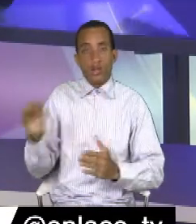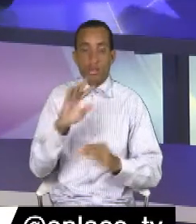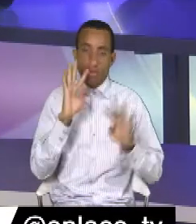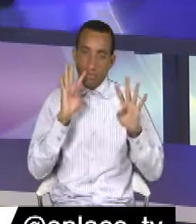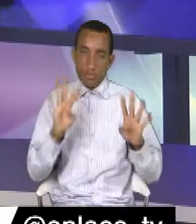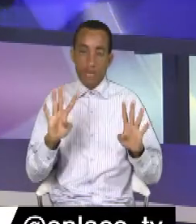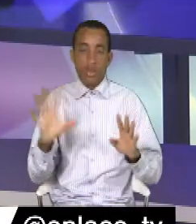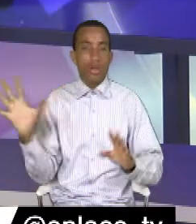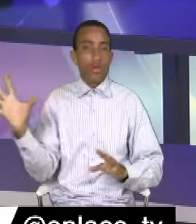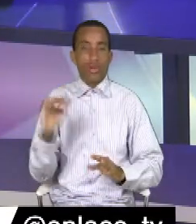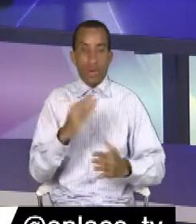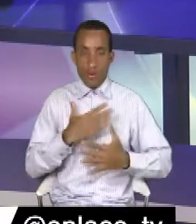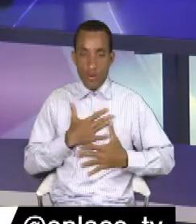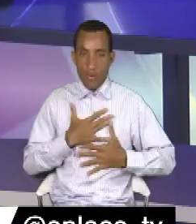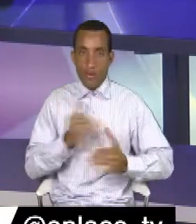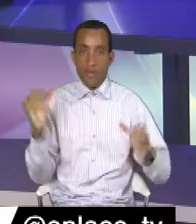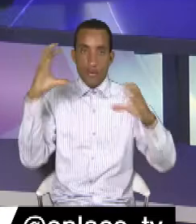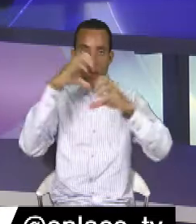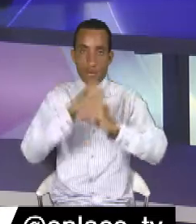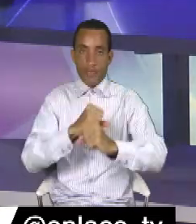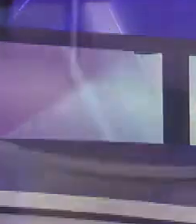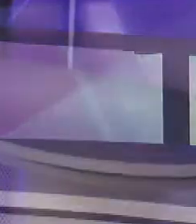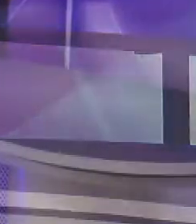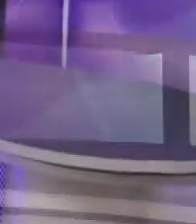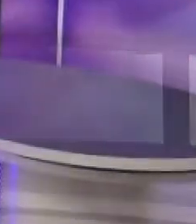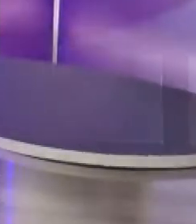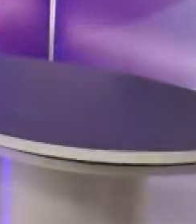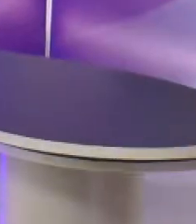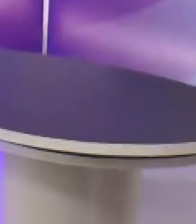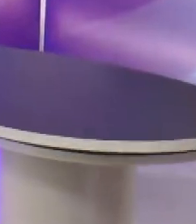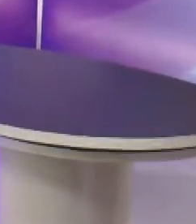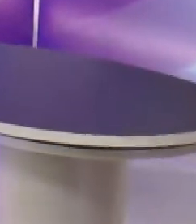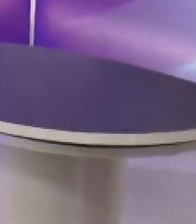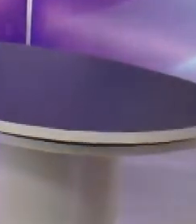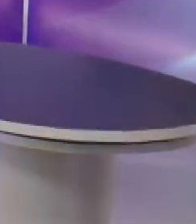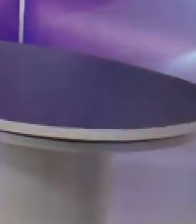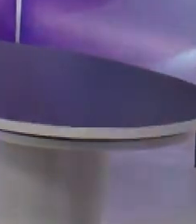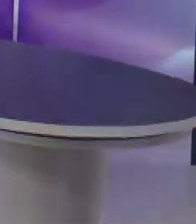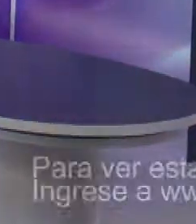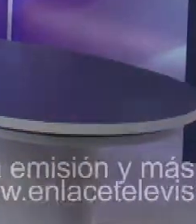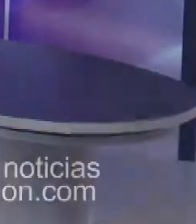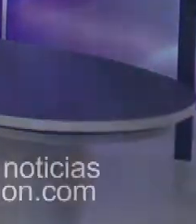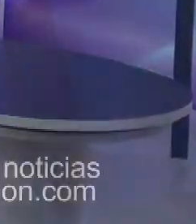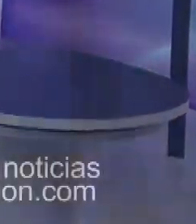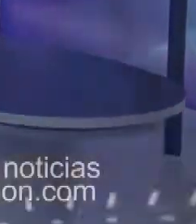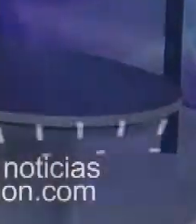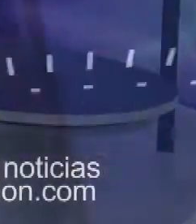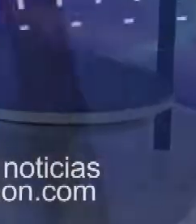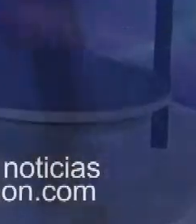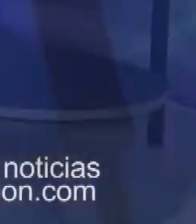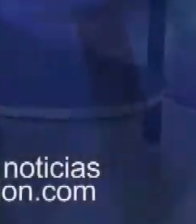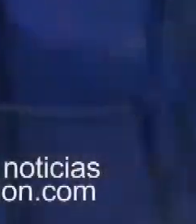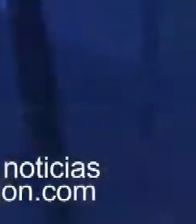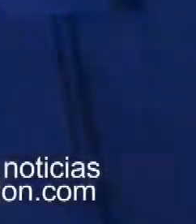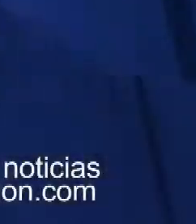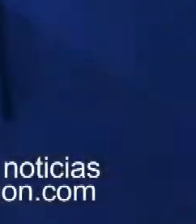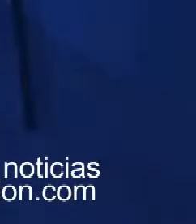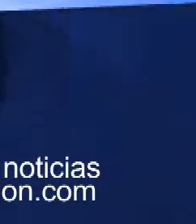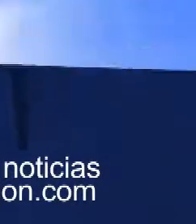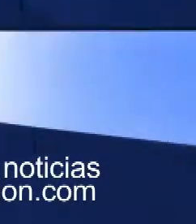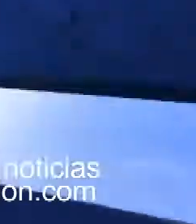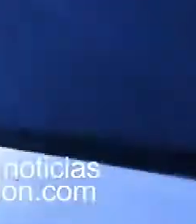tengan todos una feliz noche. Thank you.